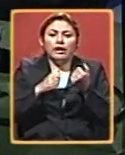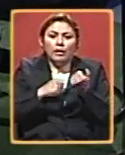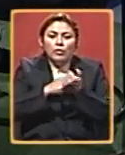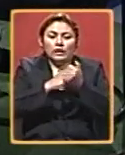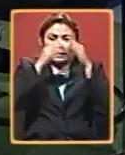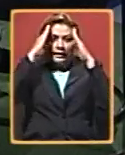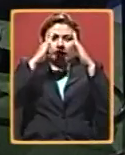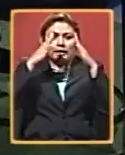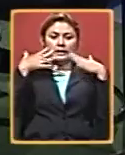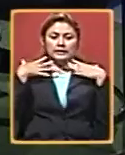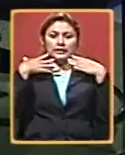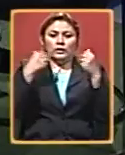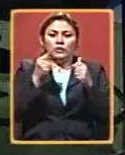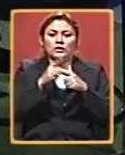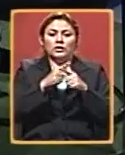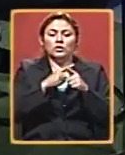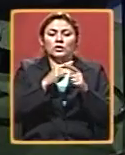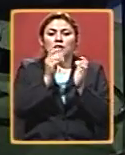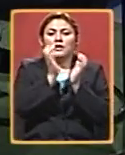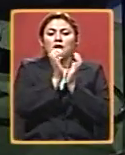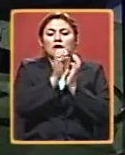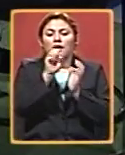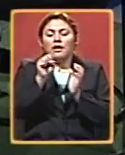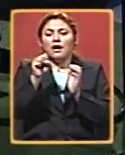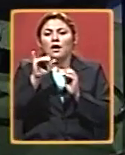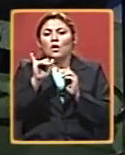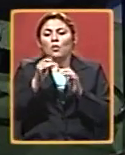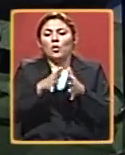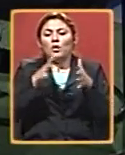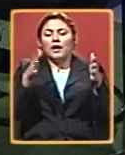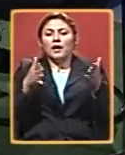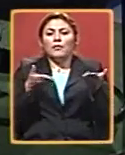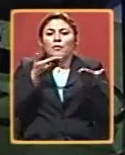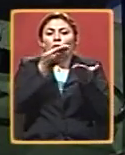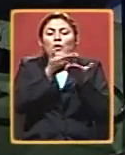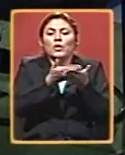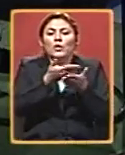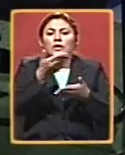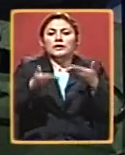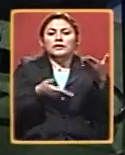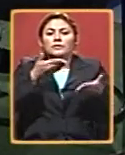¿verdad? Entonces, la Caja como gran proveedor de servicios de salud,